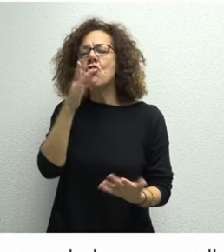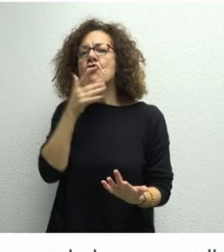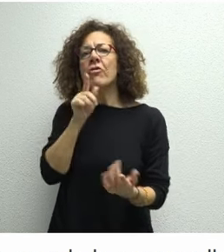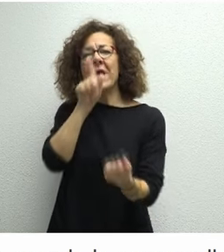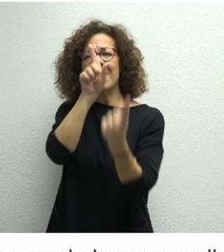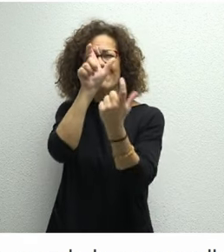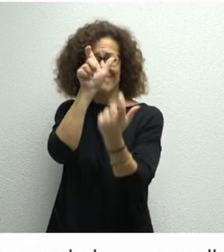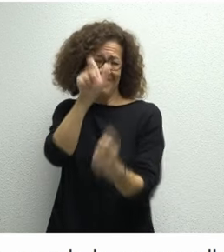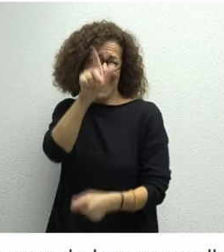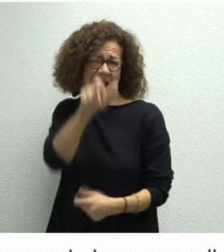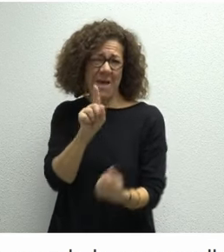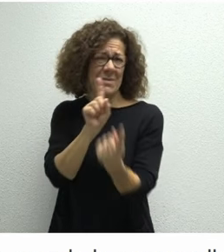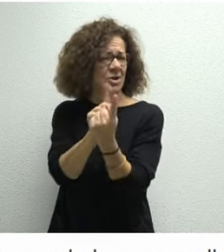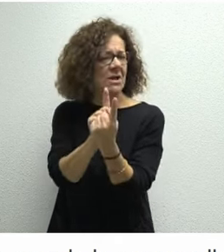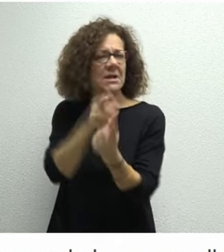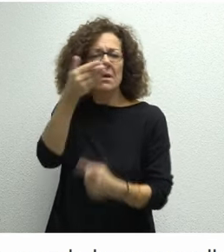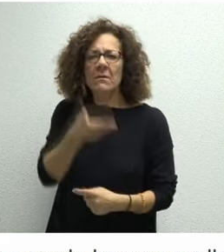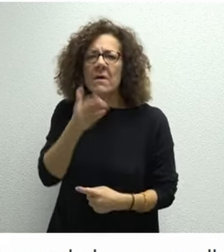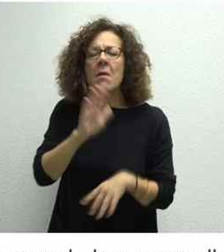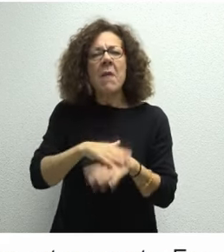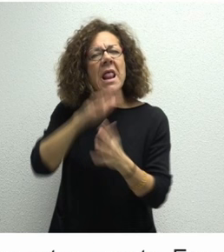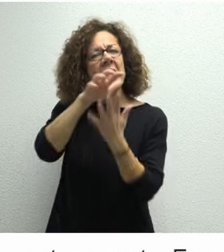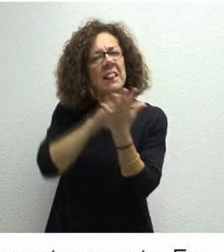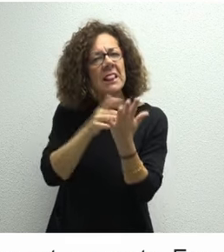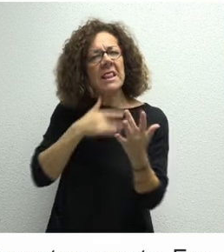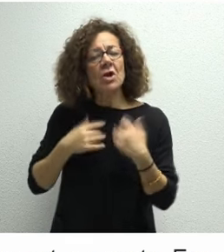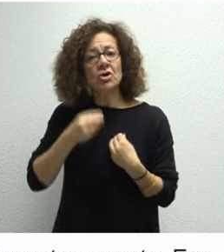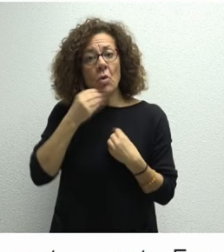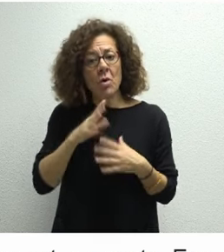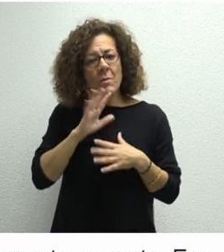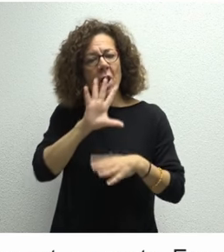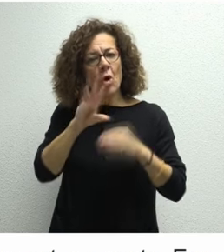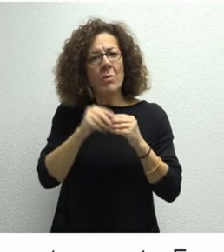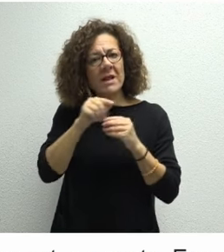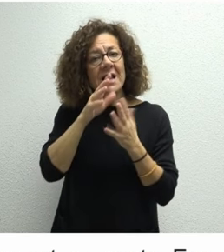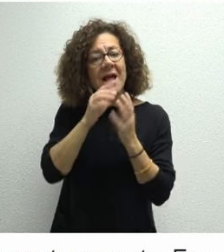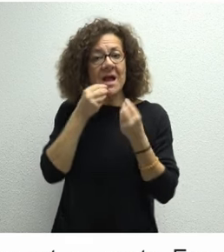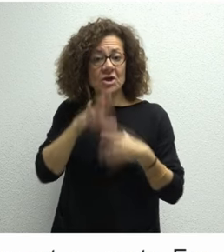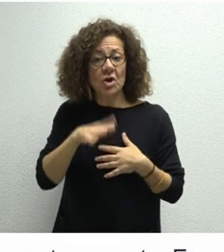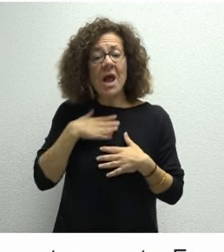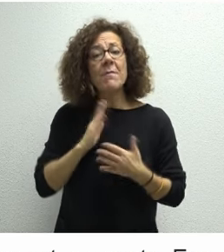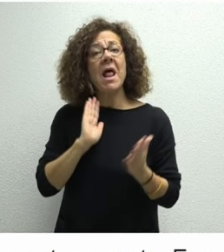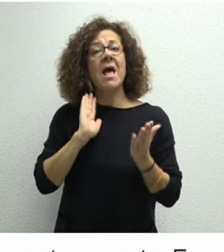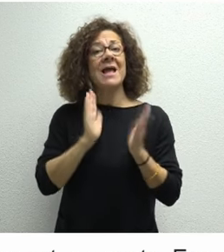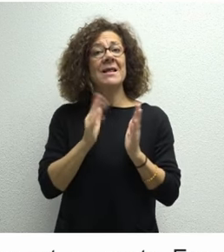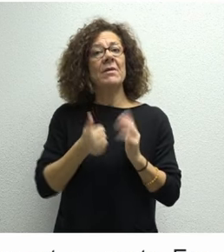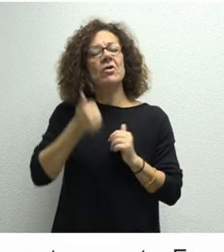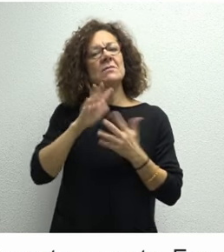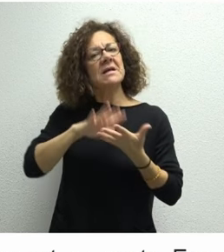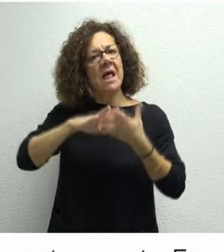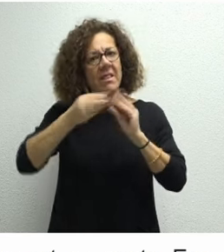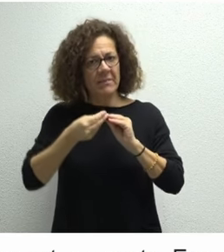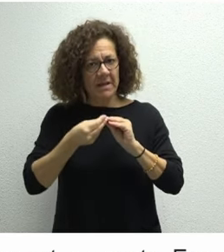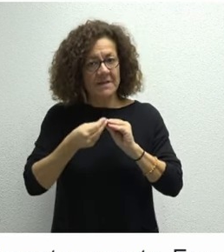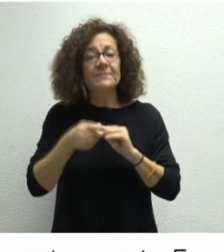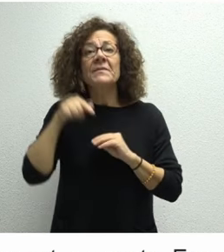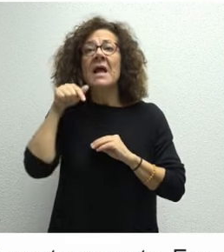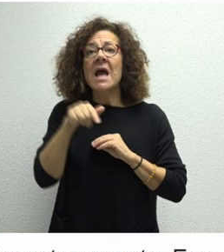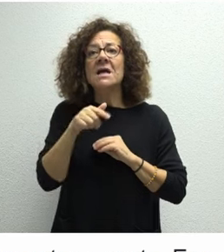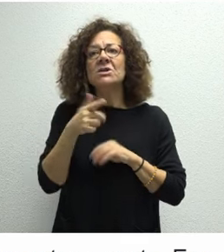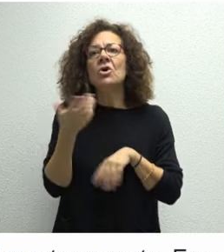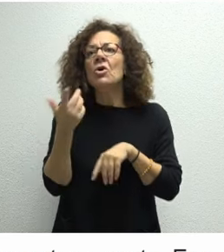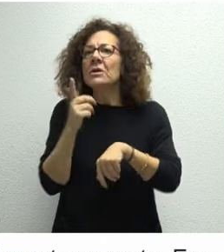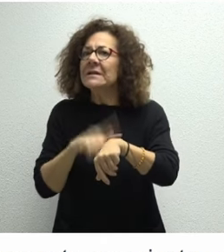imprescindible para hacer buenos diagnósticos para completar la historia y para hacer intervenciones eh más ajustadas todo esto sin